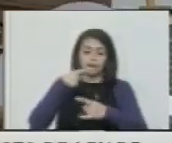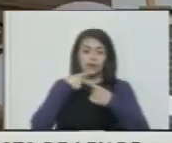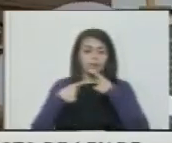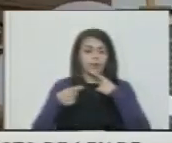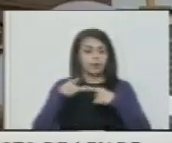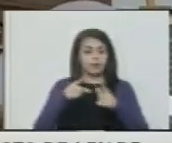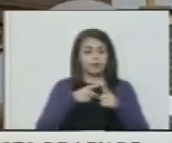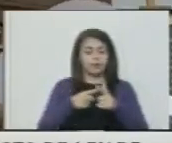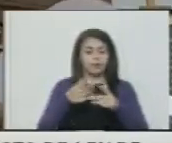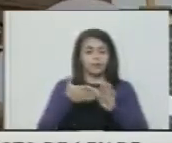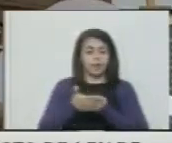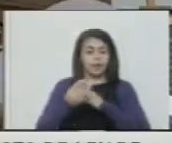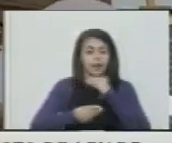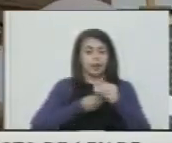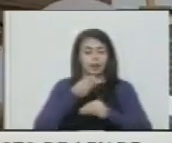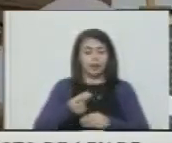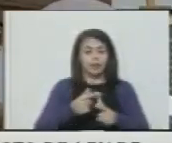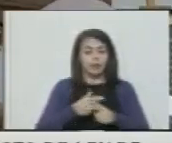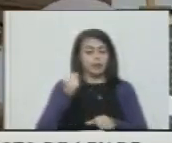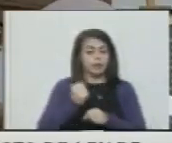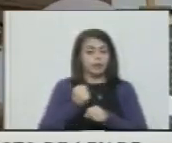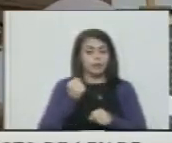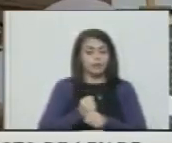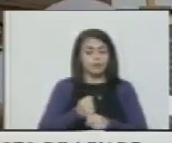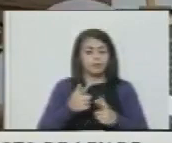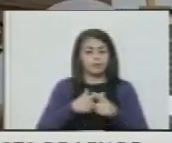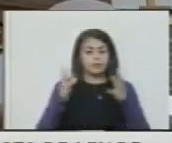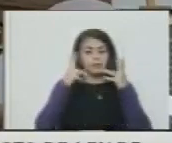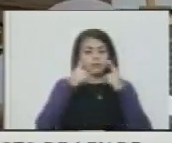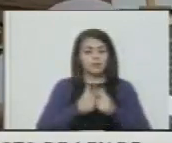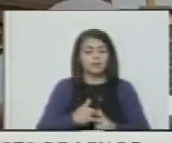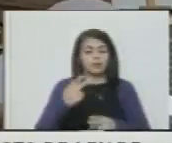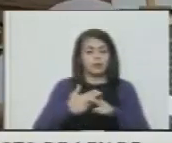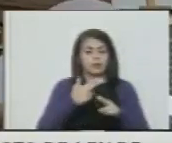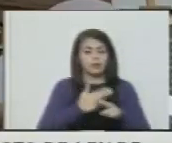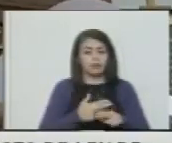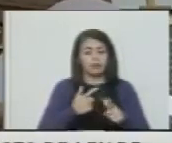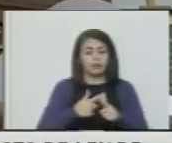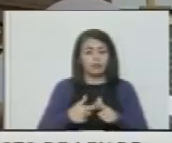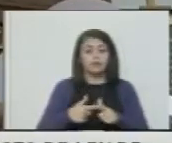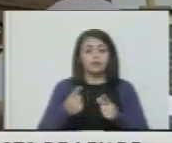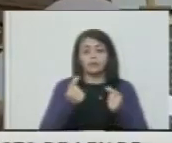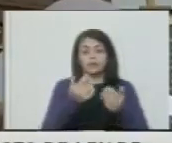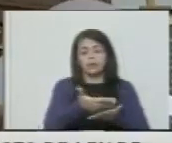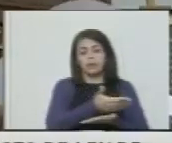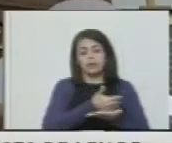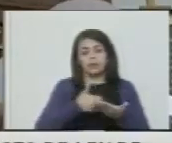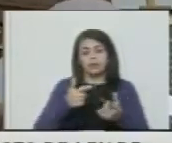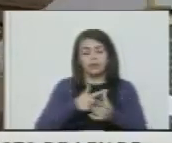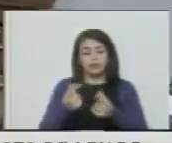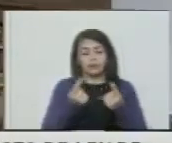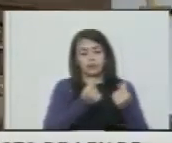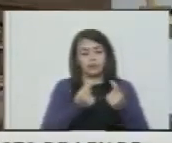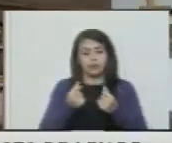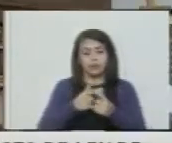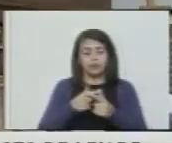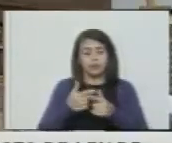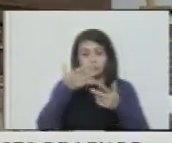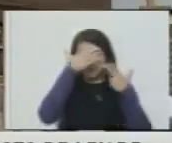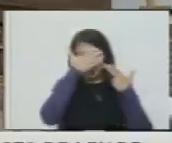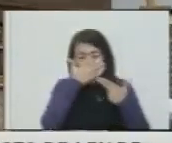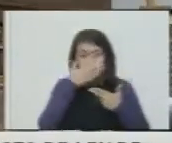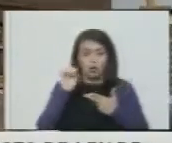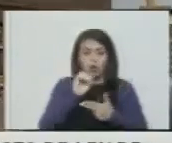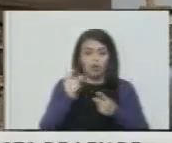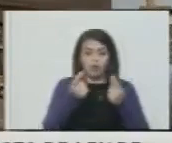externos, incluyendo los que ejerzan funciones en materia de administración de riesgo, de legitimación de capitales, financiamiento